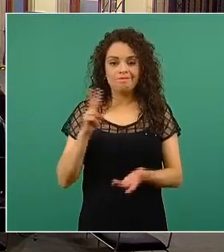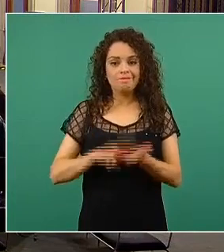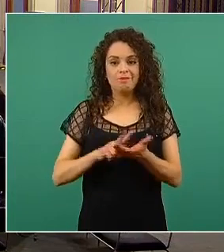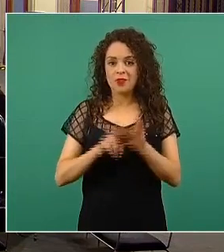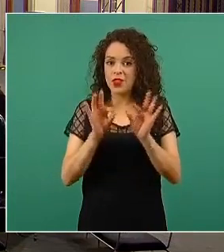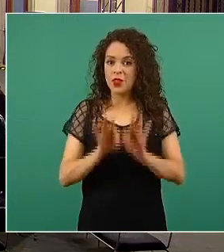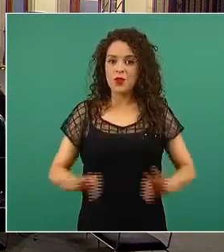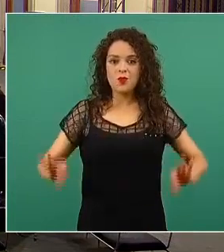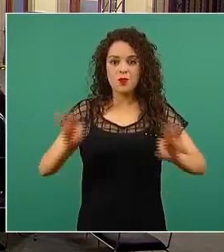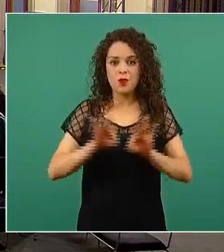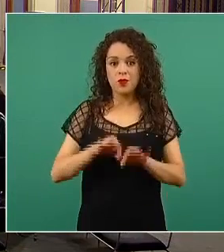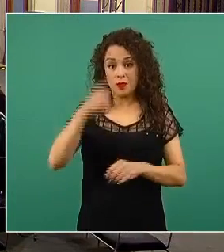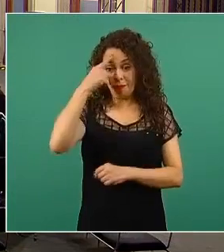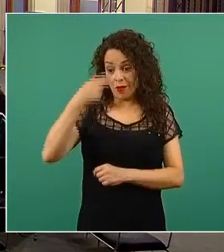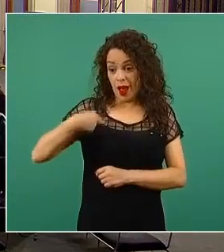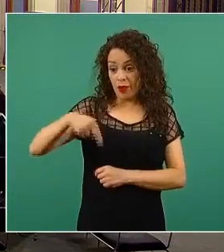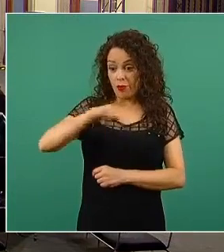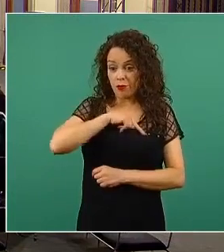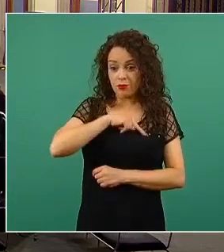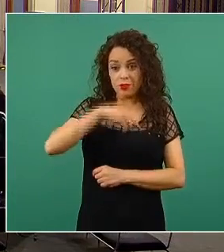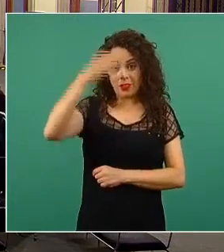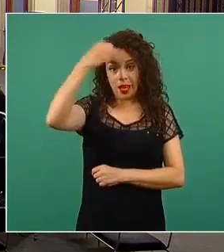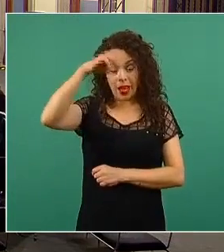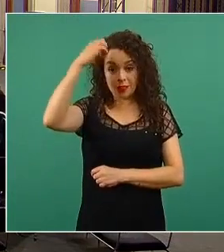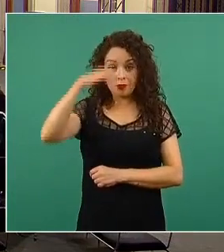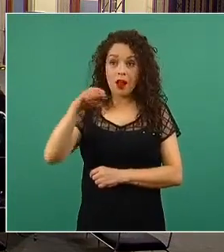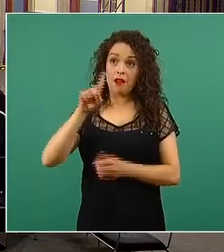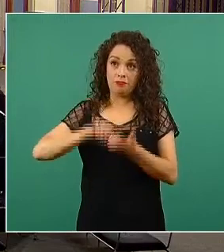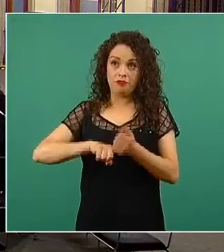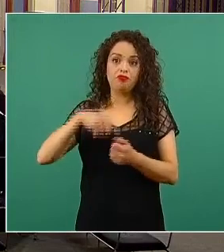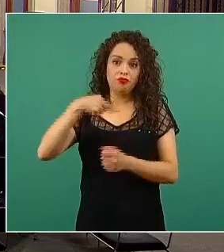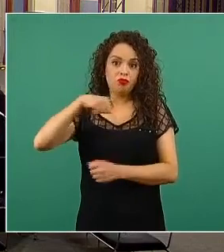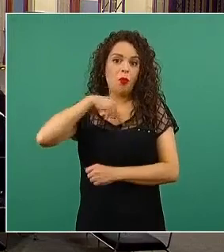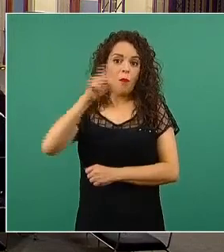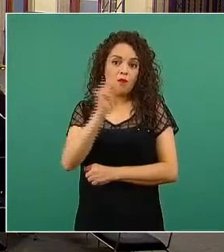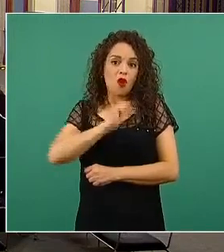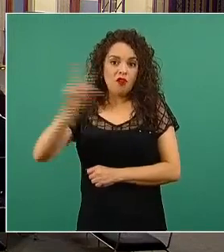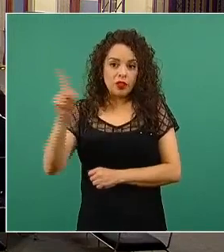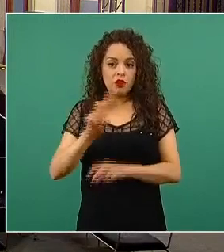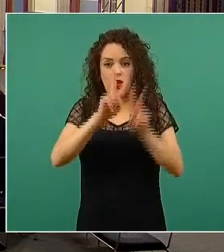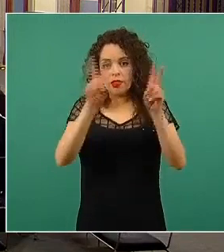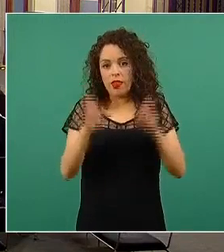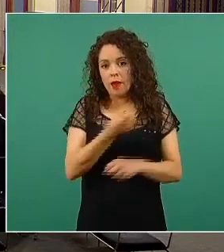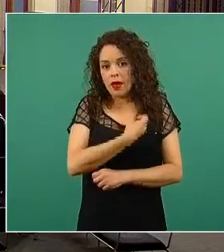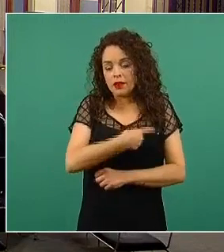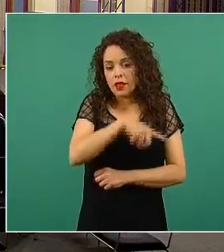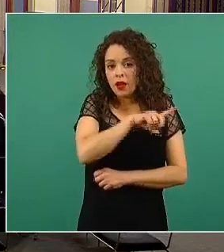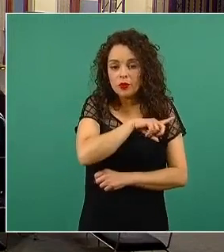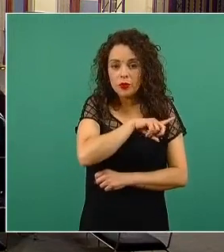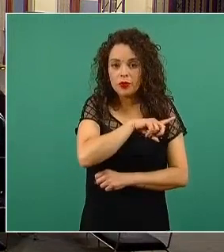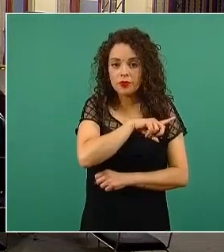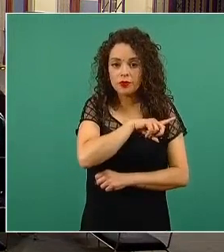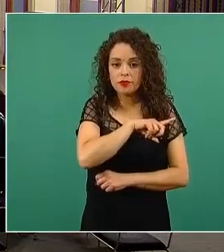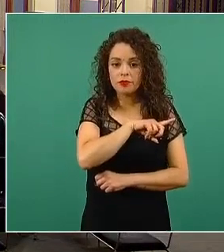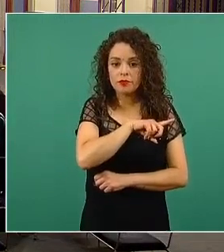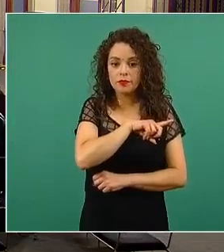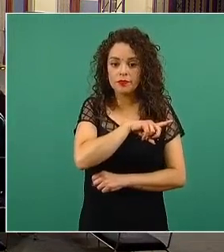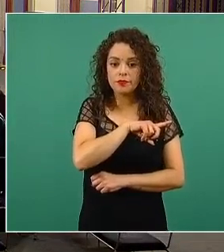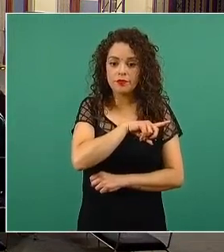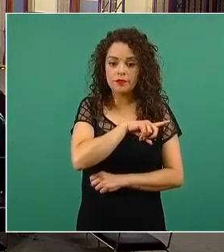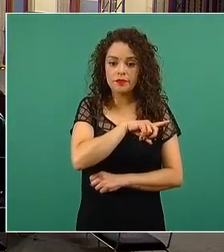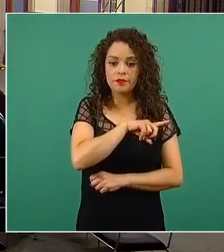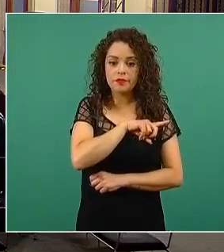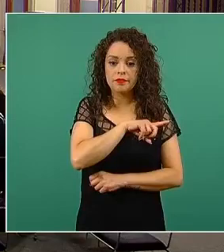experiencia para nosotros como profesionales de la salud, en la que tuvimos